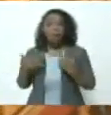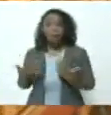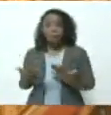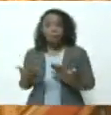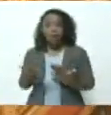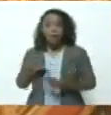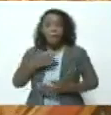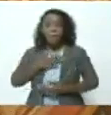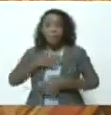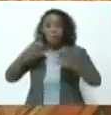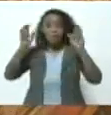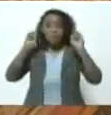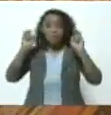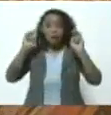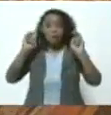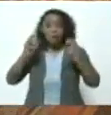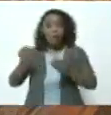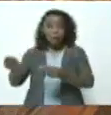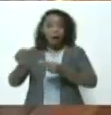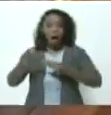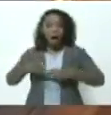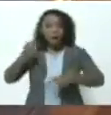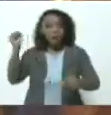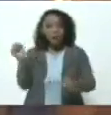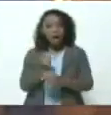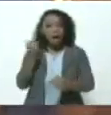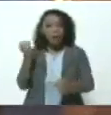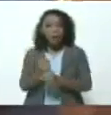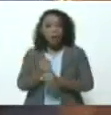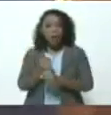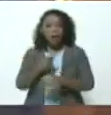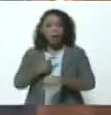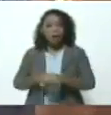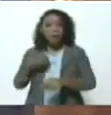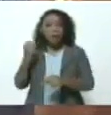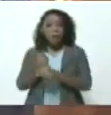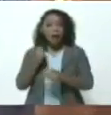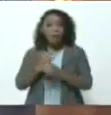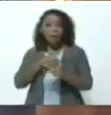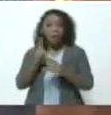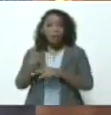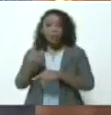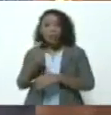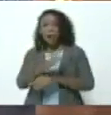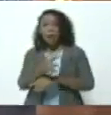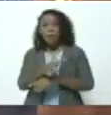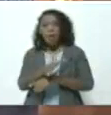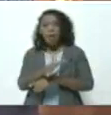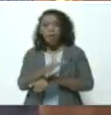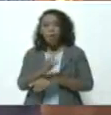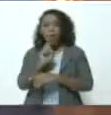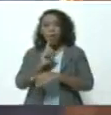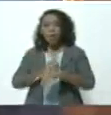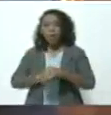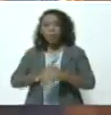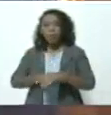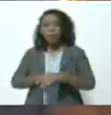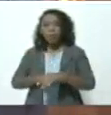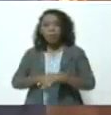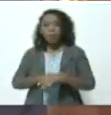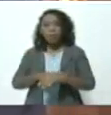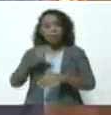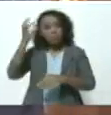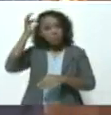en mi caso, con las herramientas que me ha dado el oficio, el hecho de estar trabajando en esto desde hace ya algún tiempo. Las